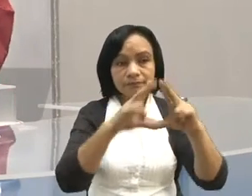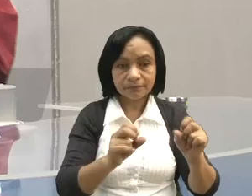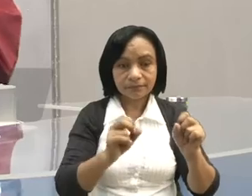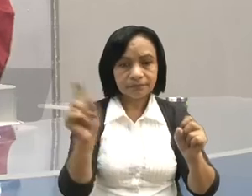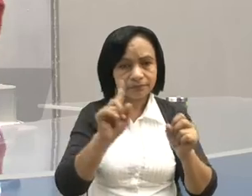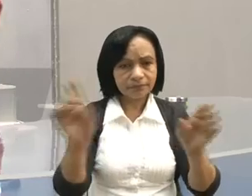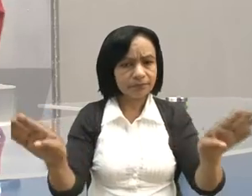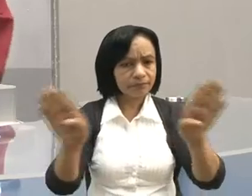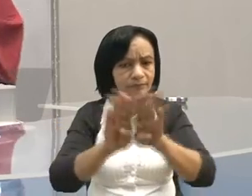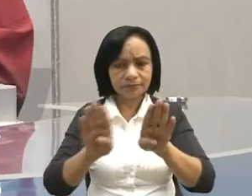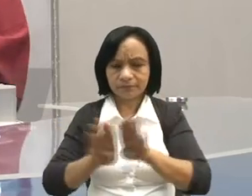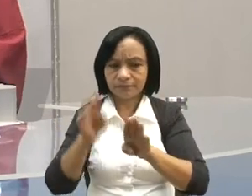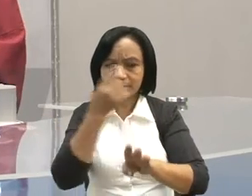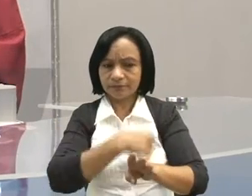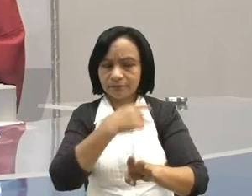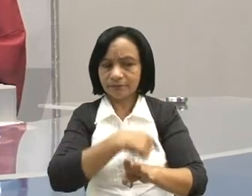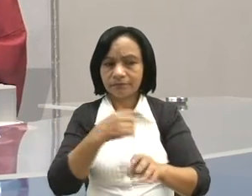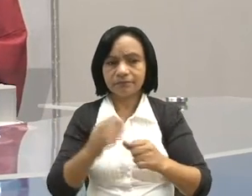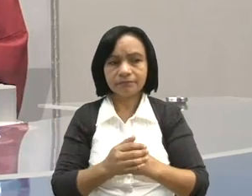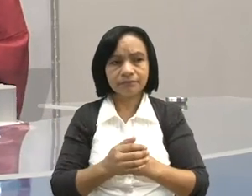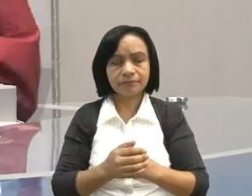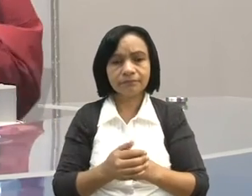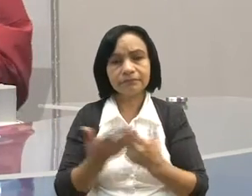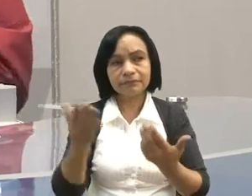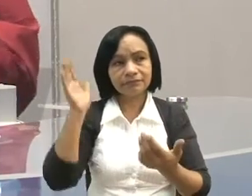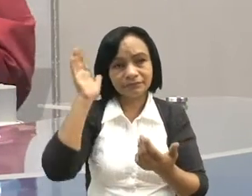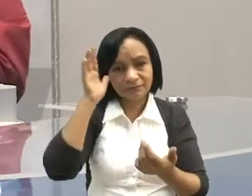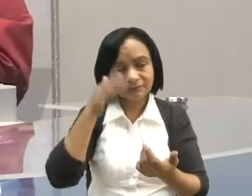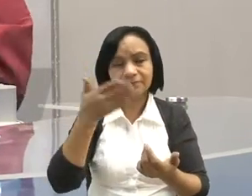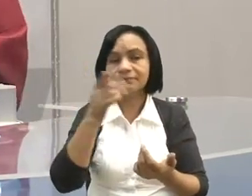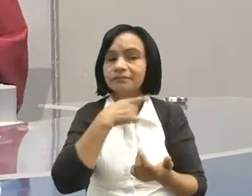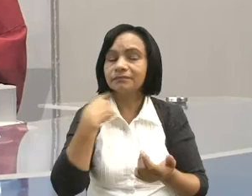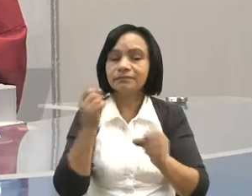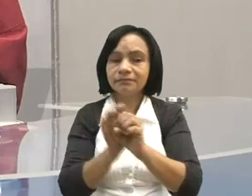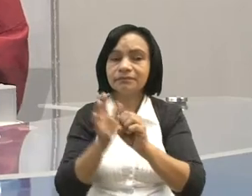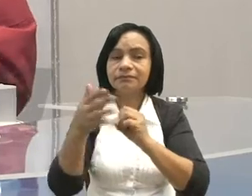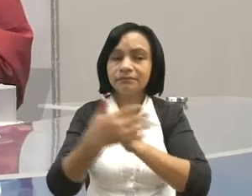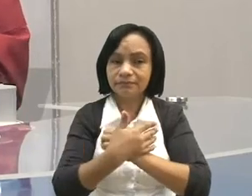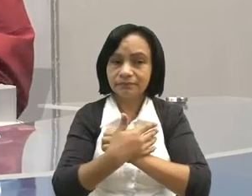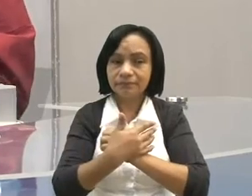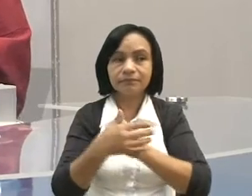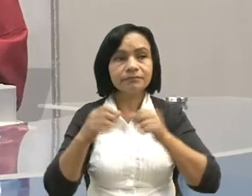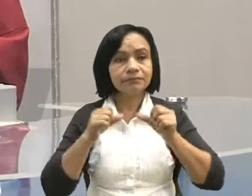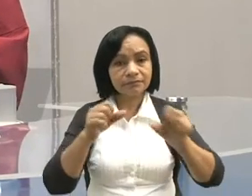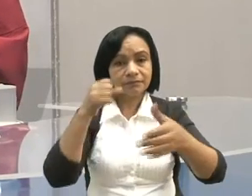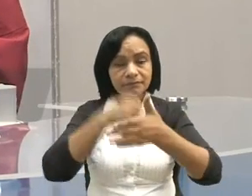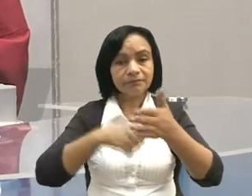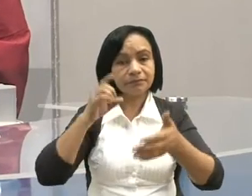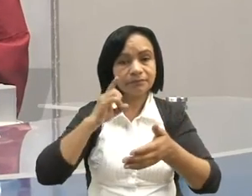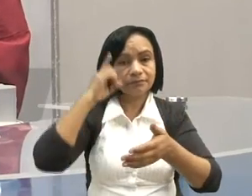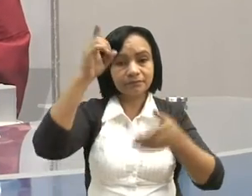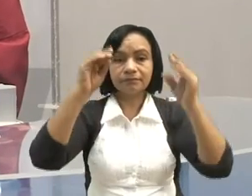hemos cerrado la escuela en esta lamentable, bueno, es realidad, pandemia. Hemos sostenido el desarrollo